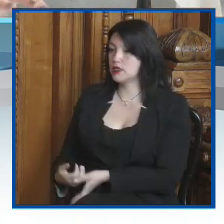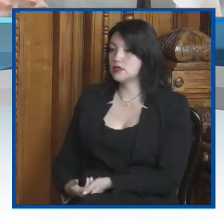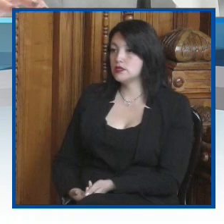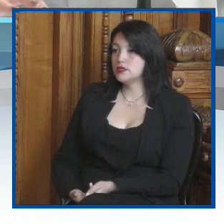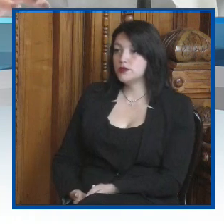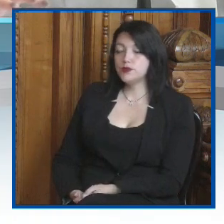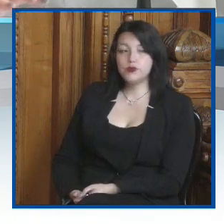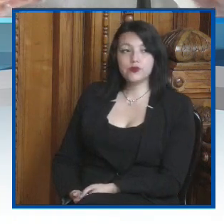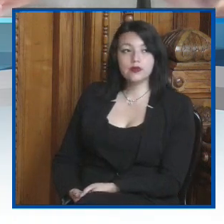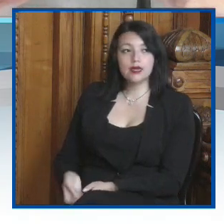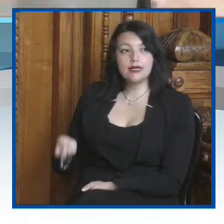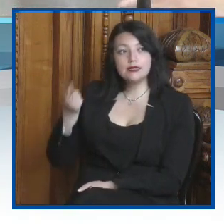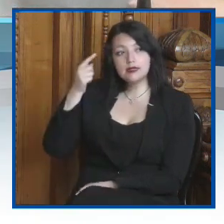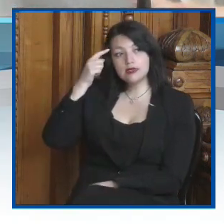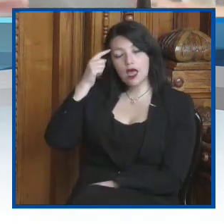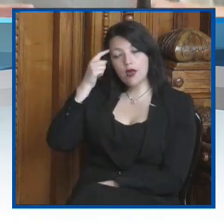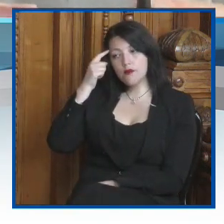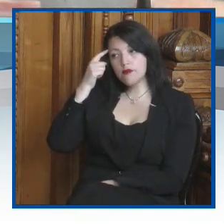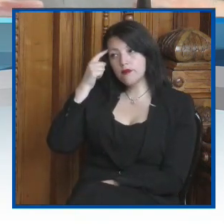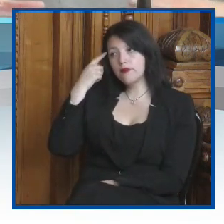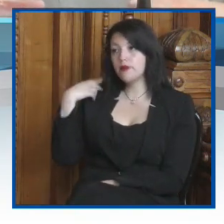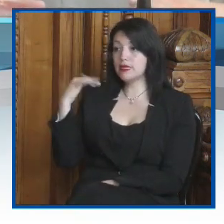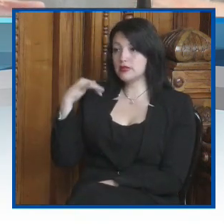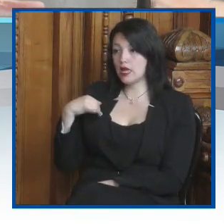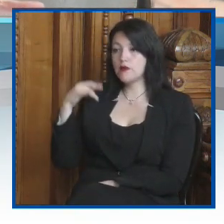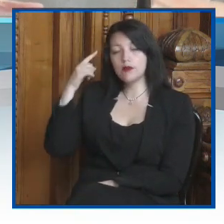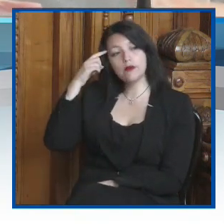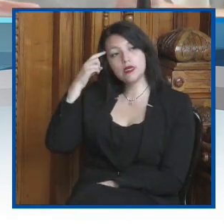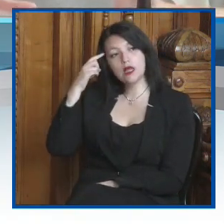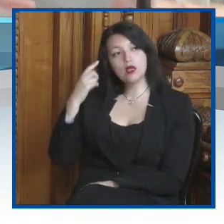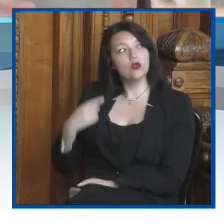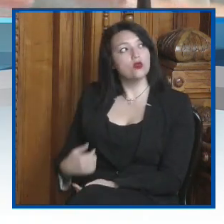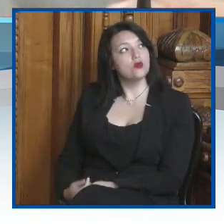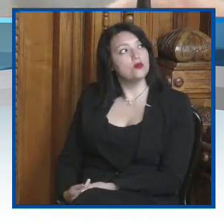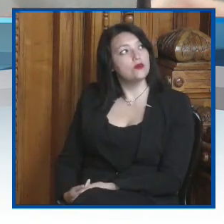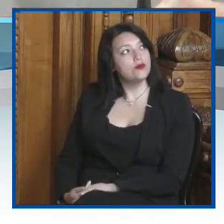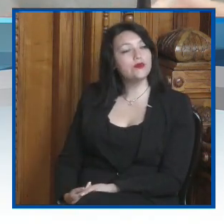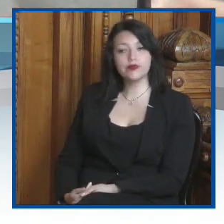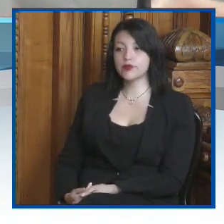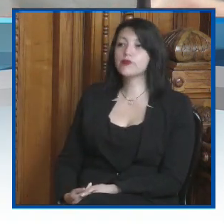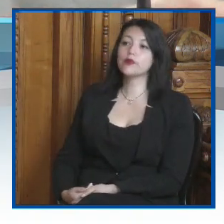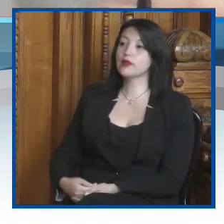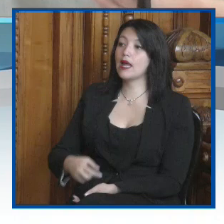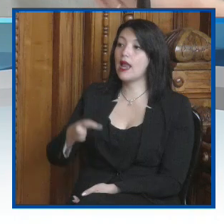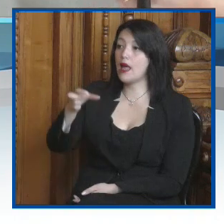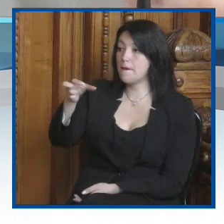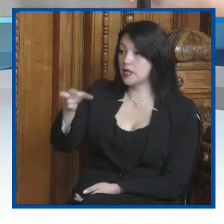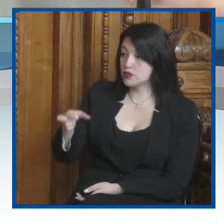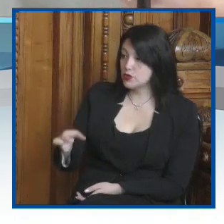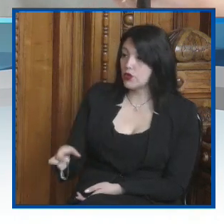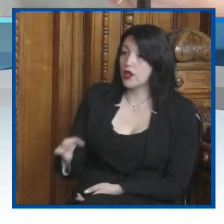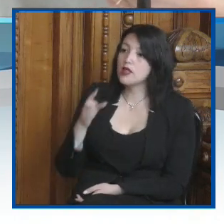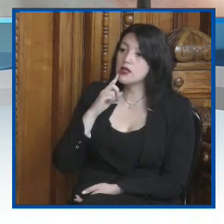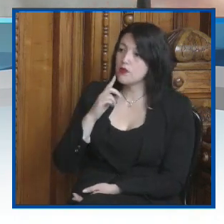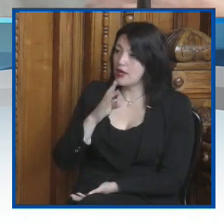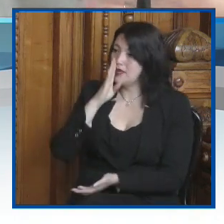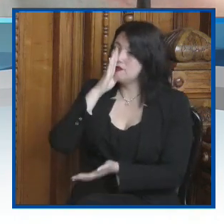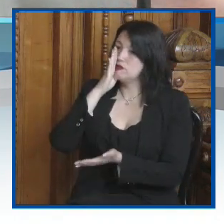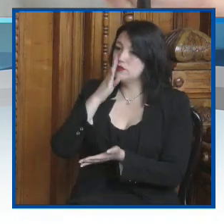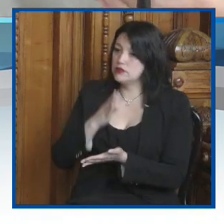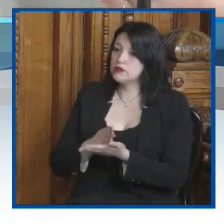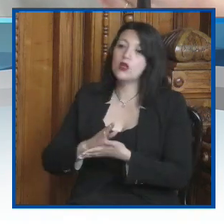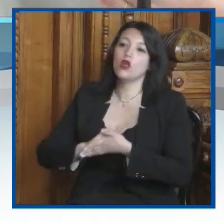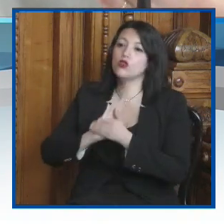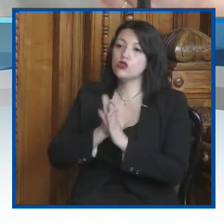Entonces, siempre pensando que el ciudadano tiene que ser el centro de nuestras decisiones, o sea, que todo